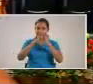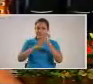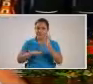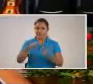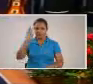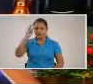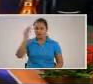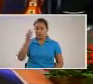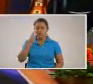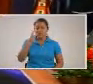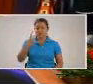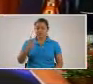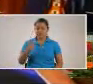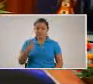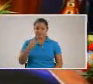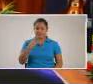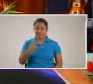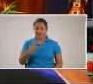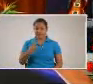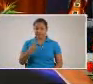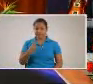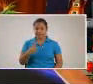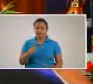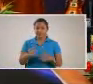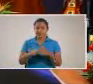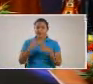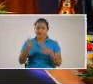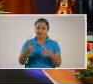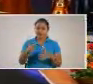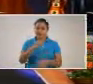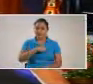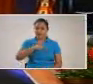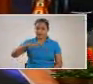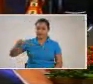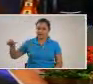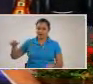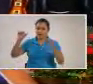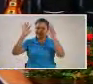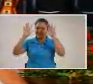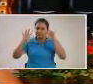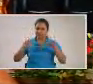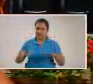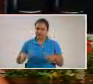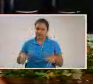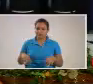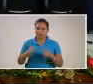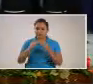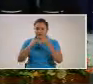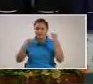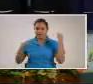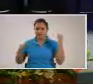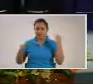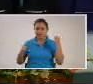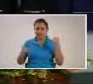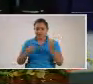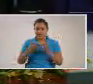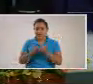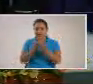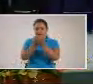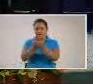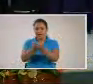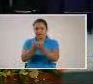dice que cuando las aguas del diluvio cesaron, el arca